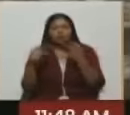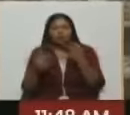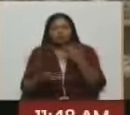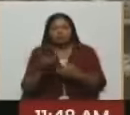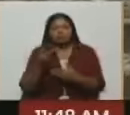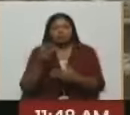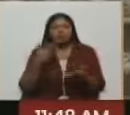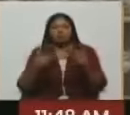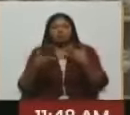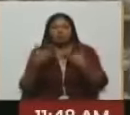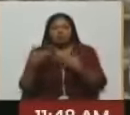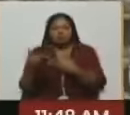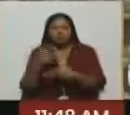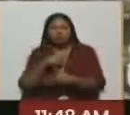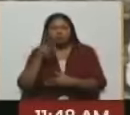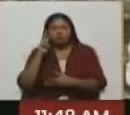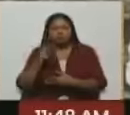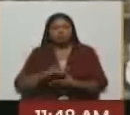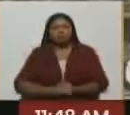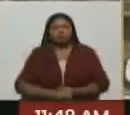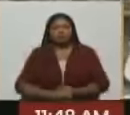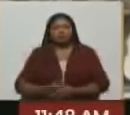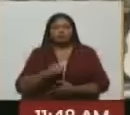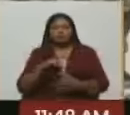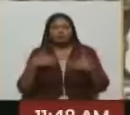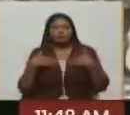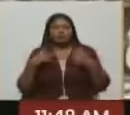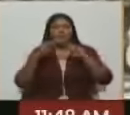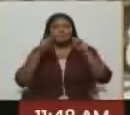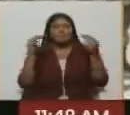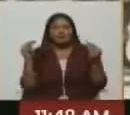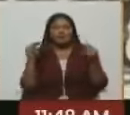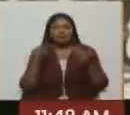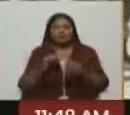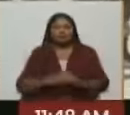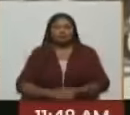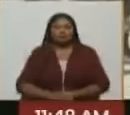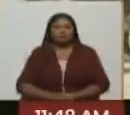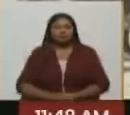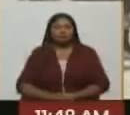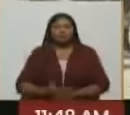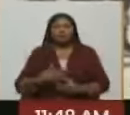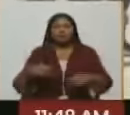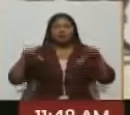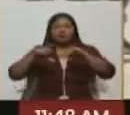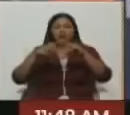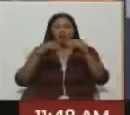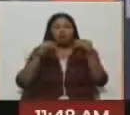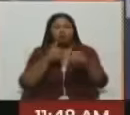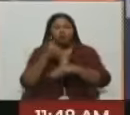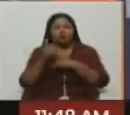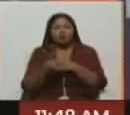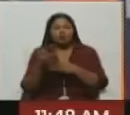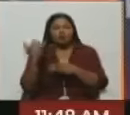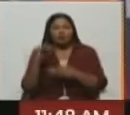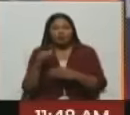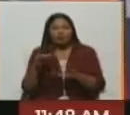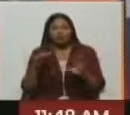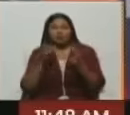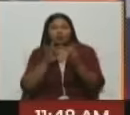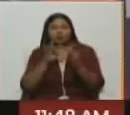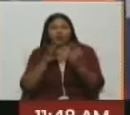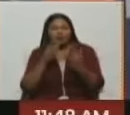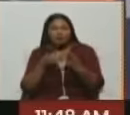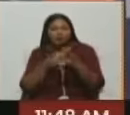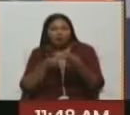la convivencia, para la sana paz, para que fracasen todos estos planes vinculados, como